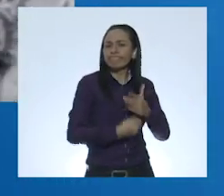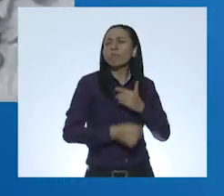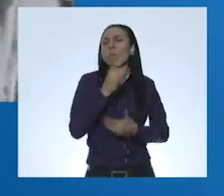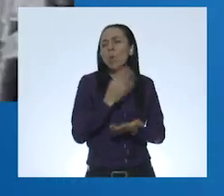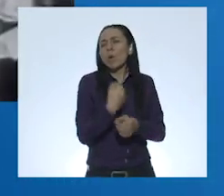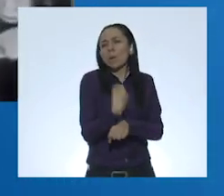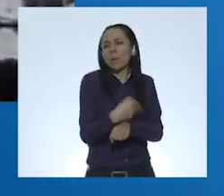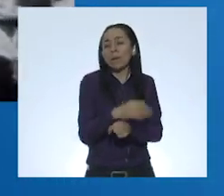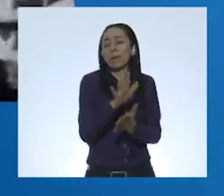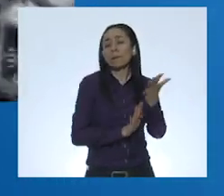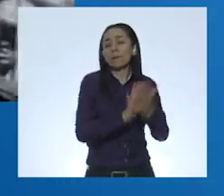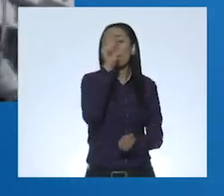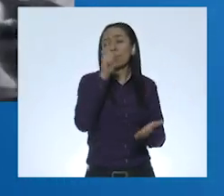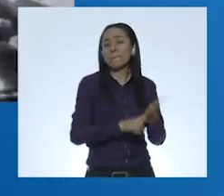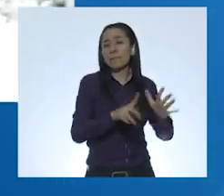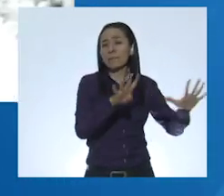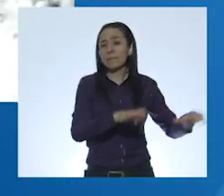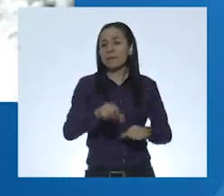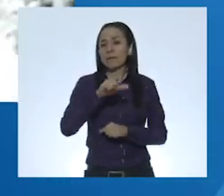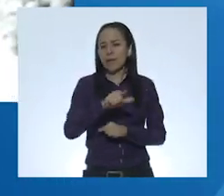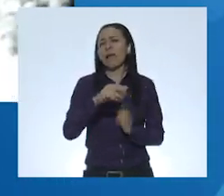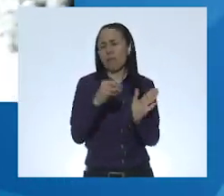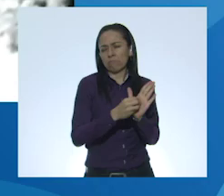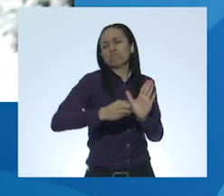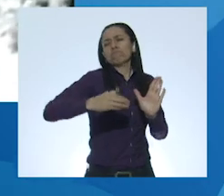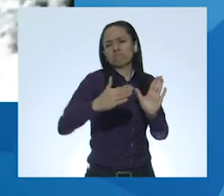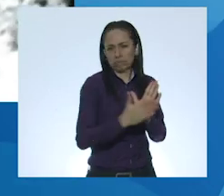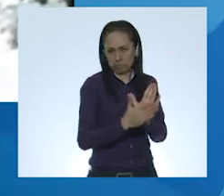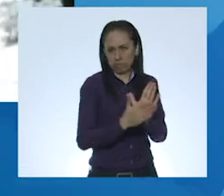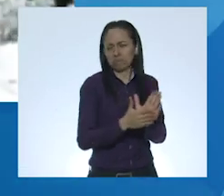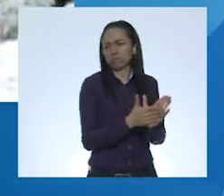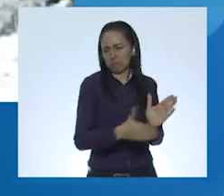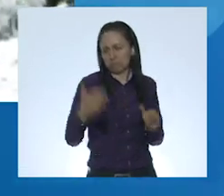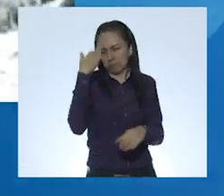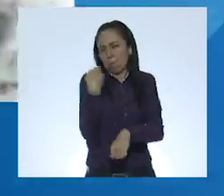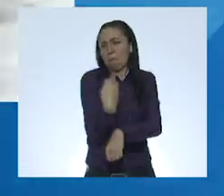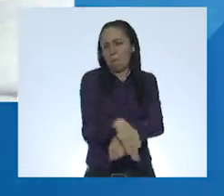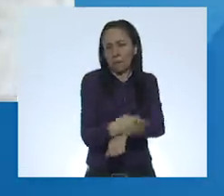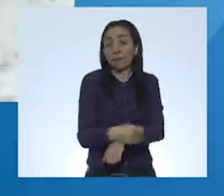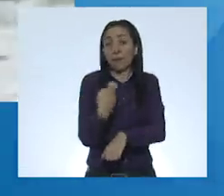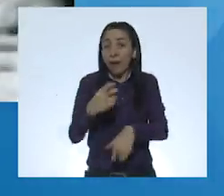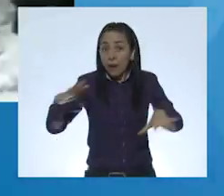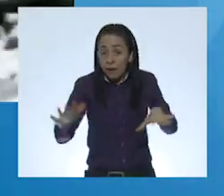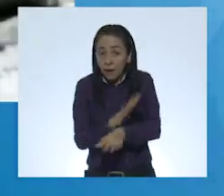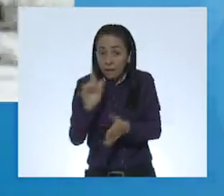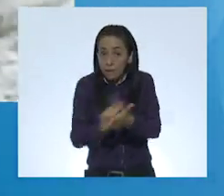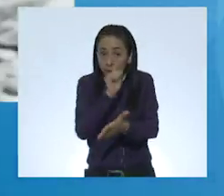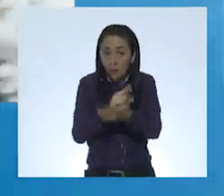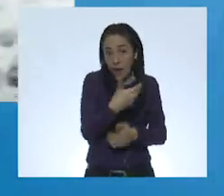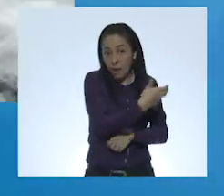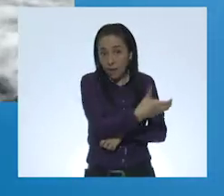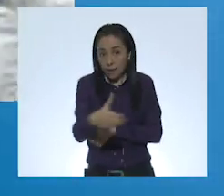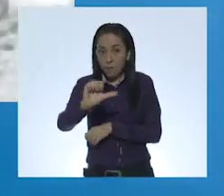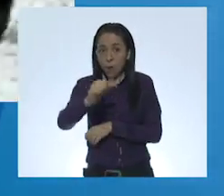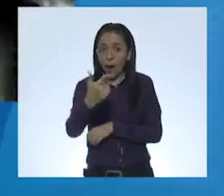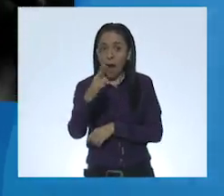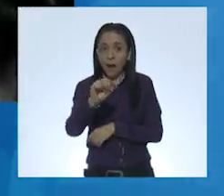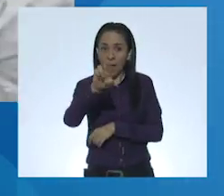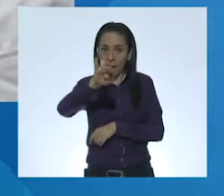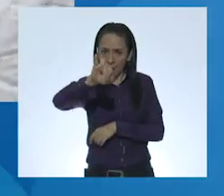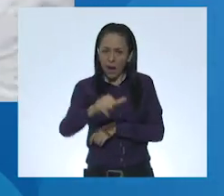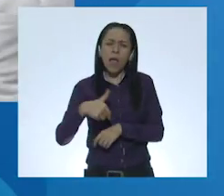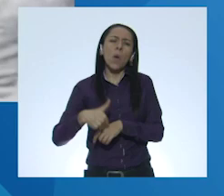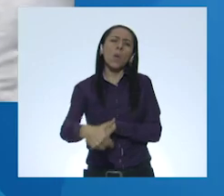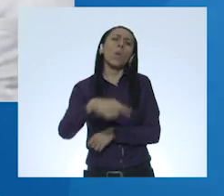Constitución de 1917. Sin embargo, la reforma agraria se llevaría unos años más. No fue sino hasta